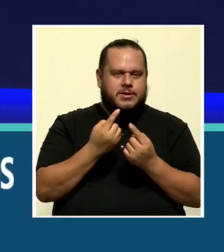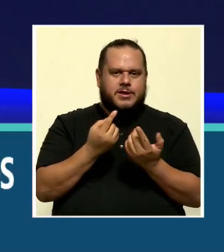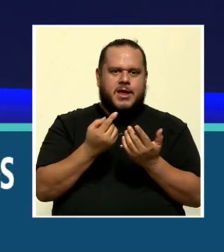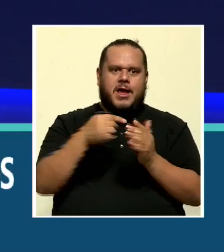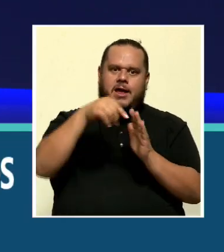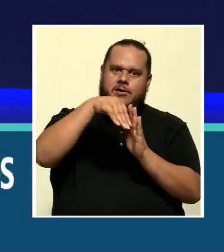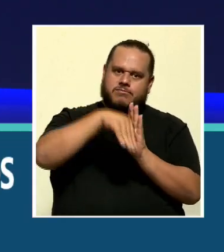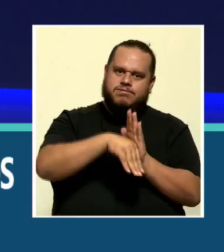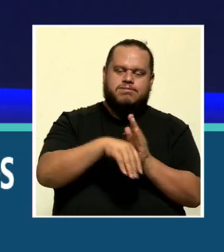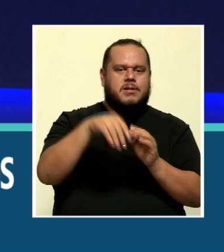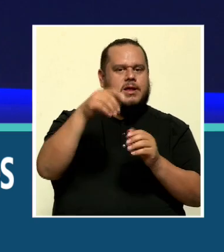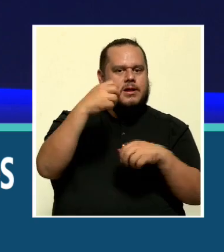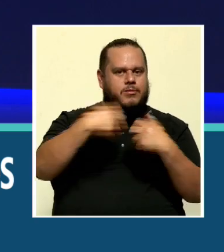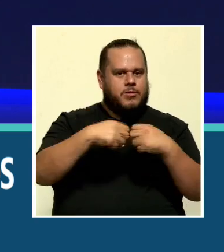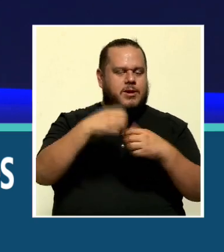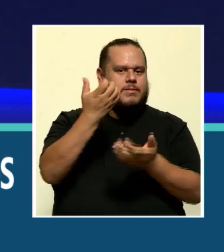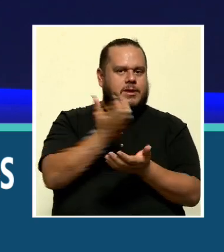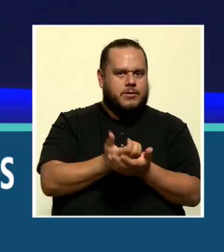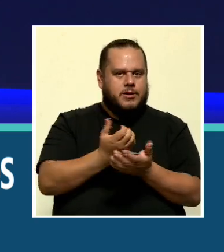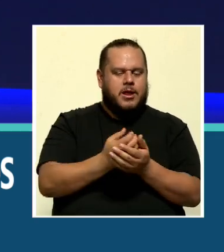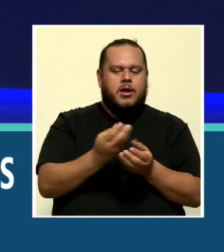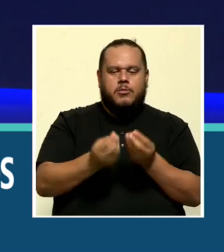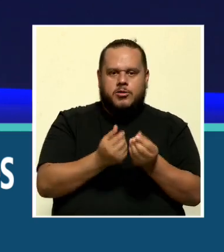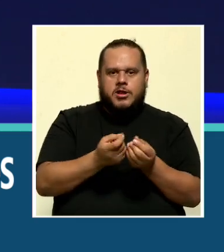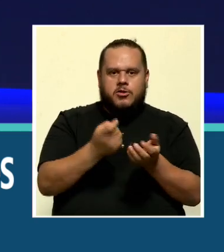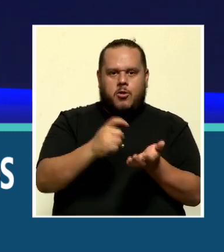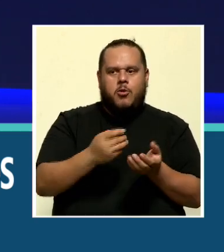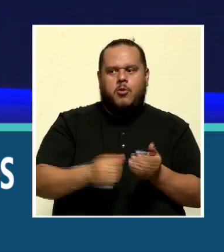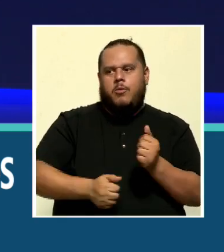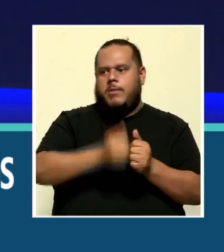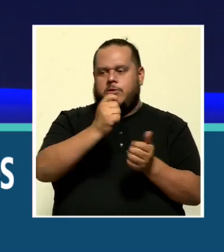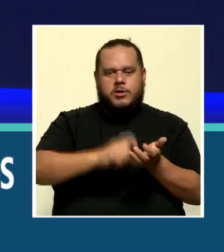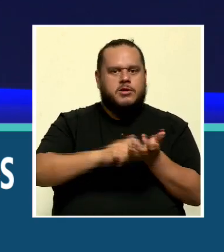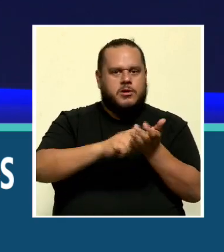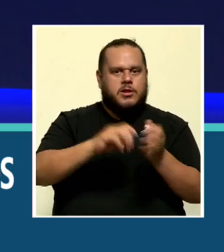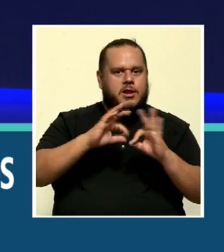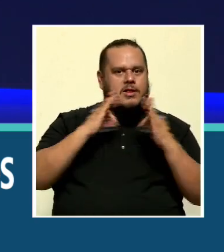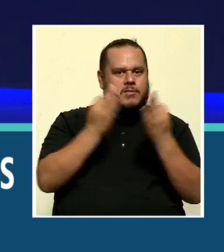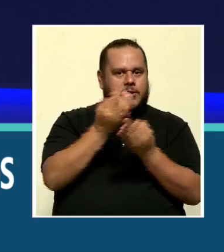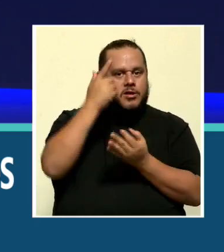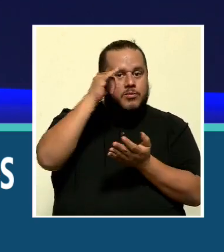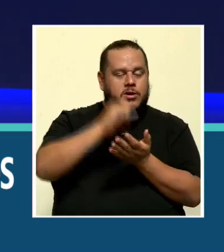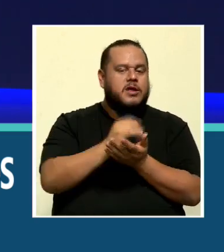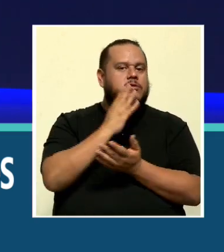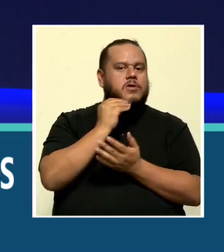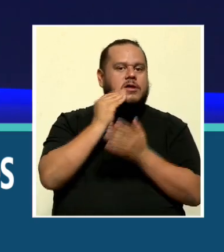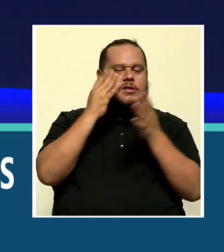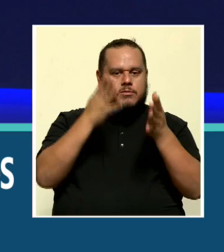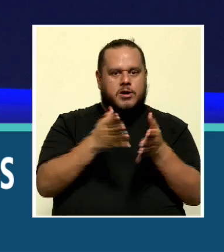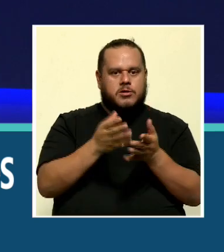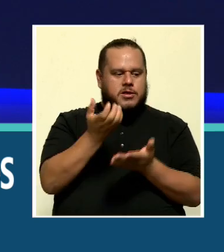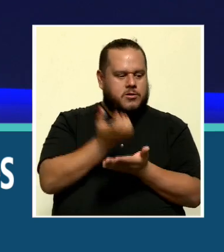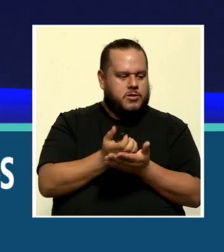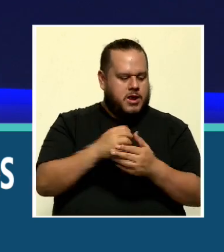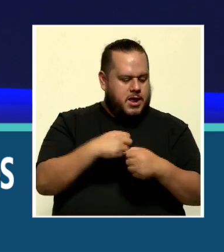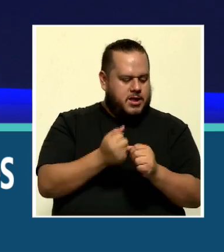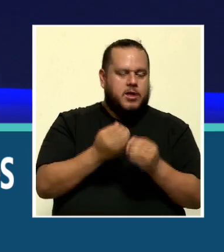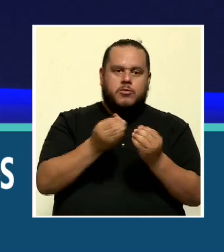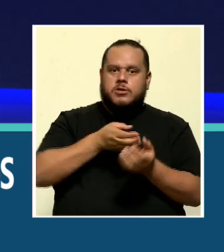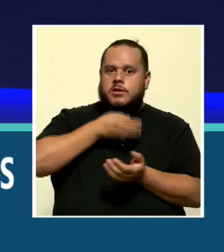problema económico en el país, generando un mayor endeudamiento en las familias. Es por eso que expertos en economía hacen una serie